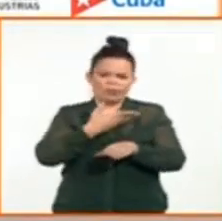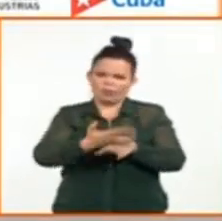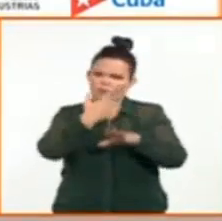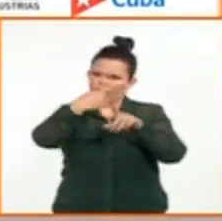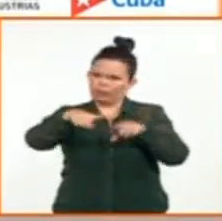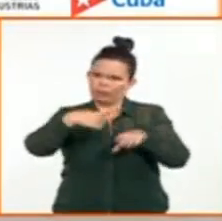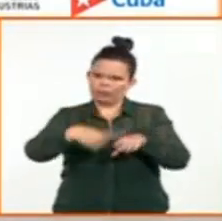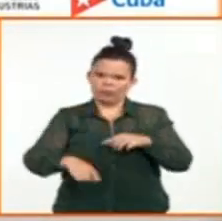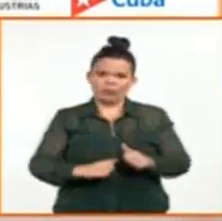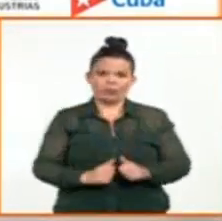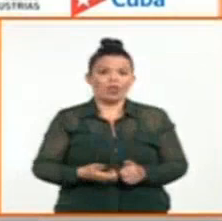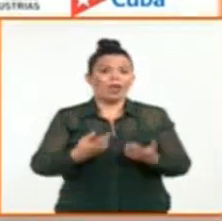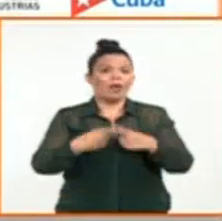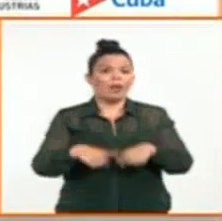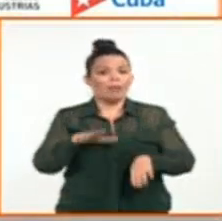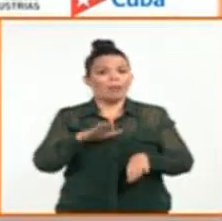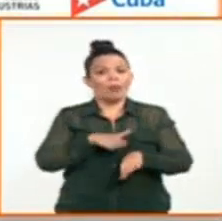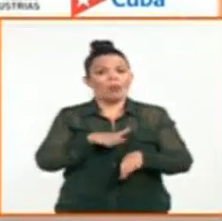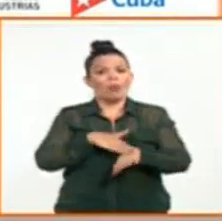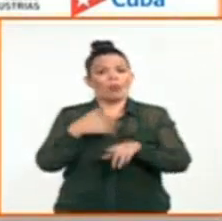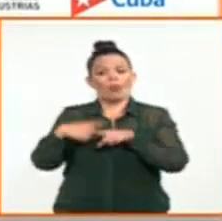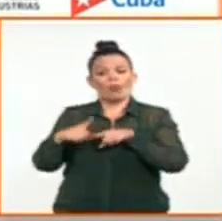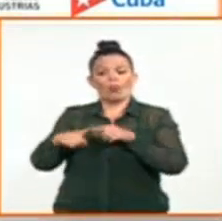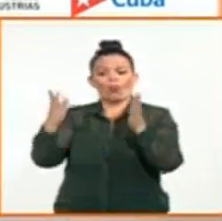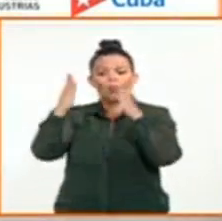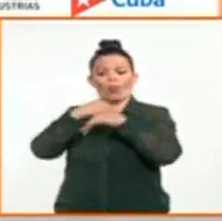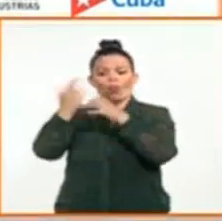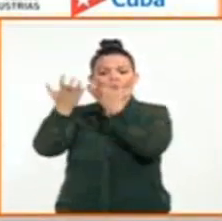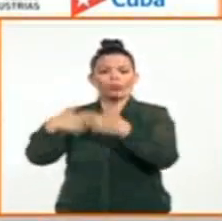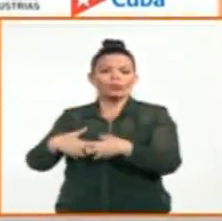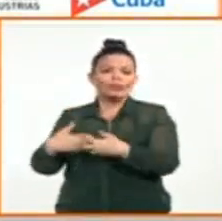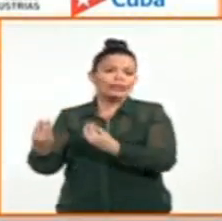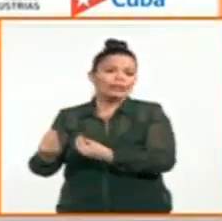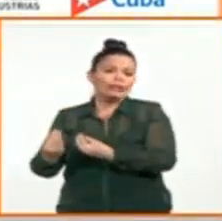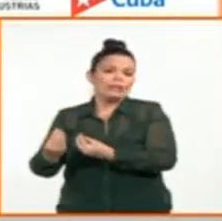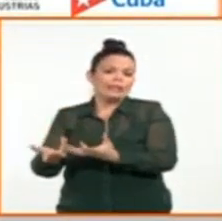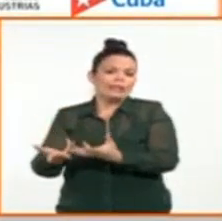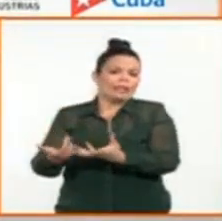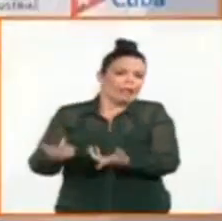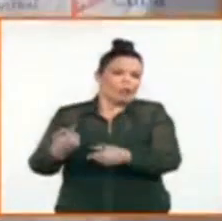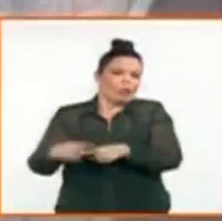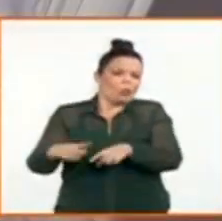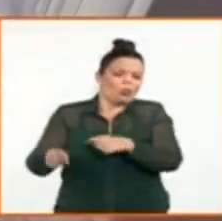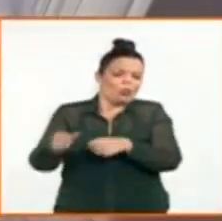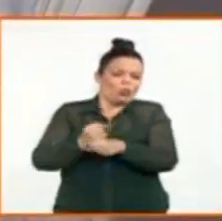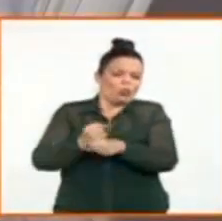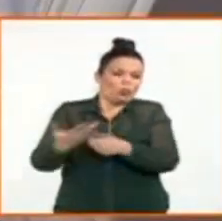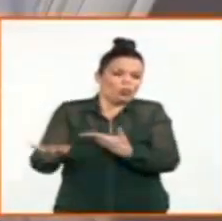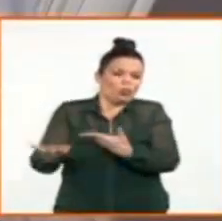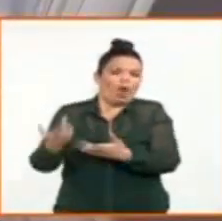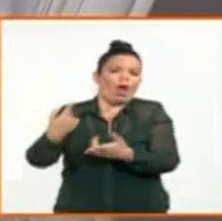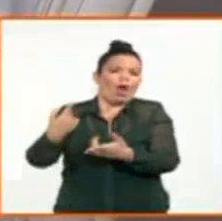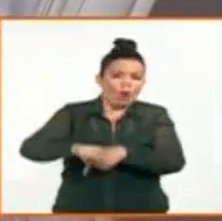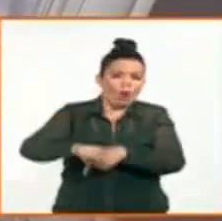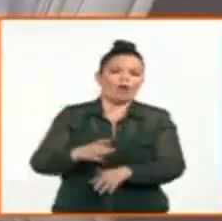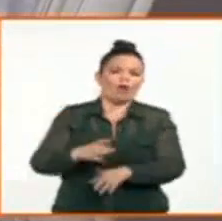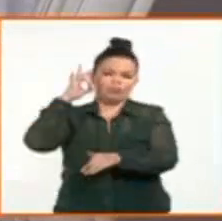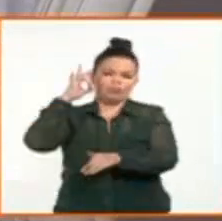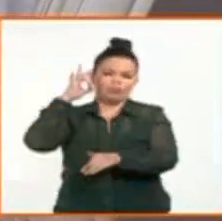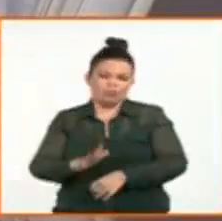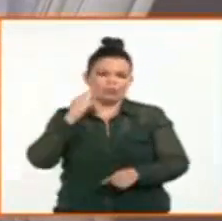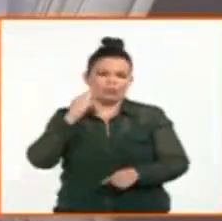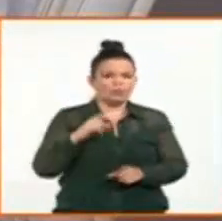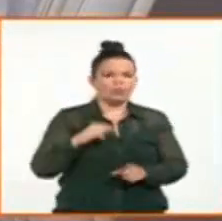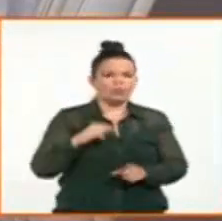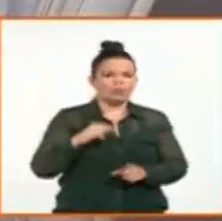retrasadas, están llegando. Ya se comenzó la producción de una parte de estas producciones fundamentales y se comienza el programa de la recuperación